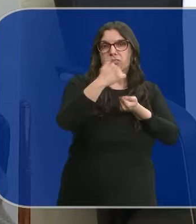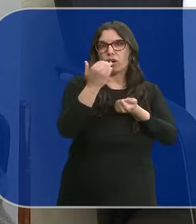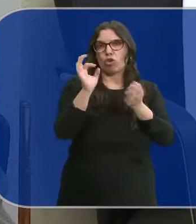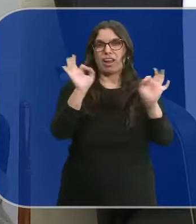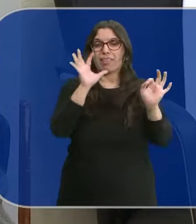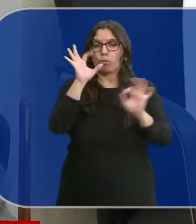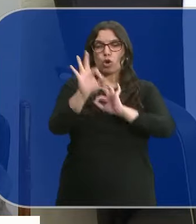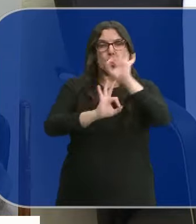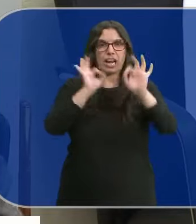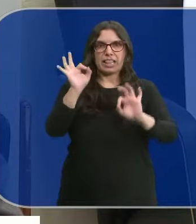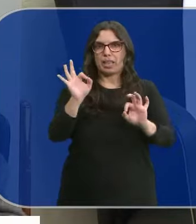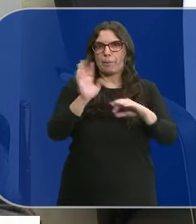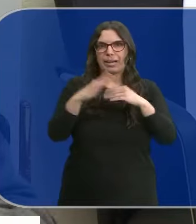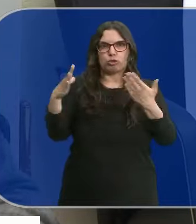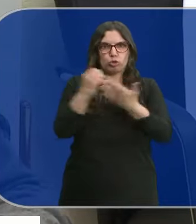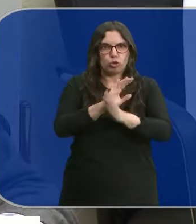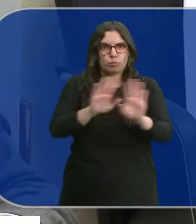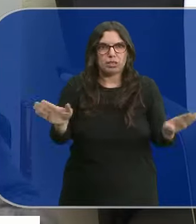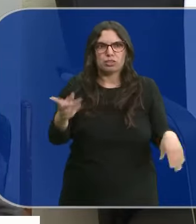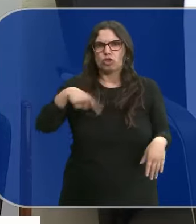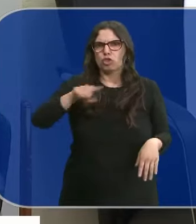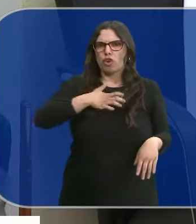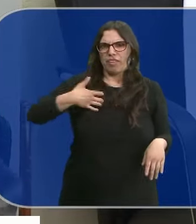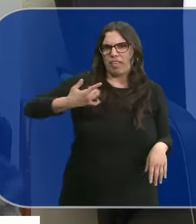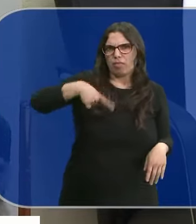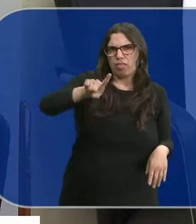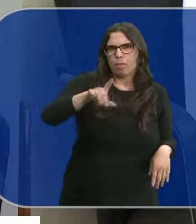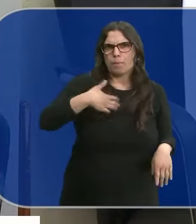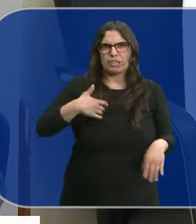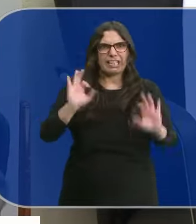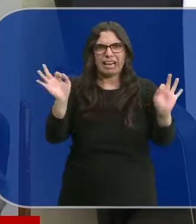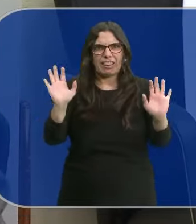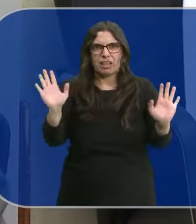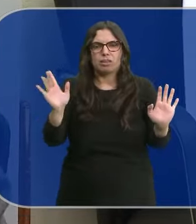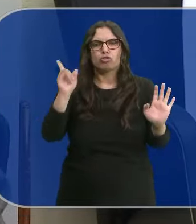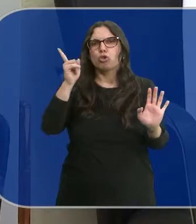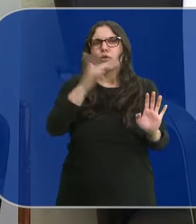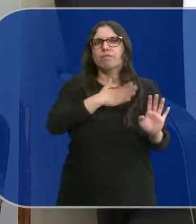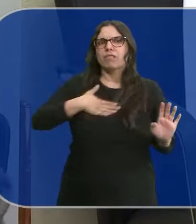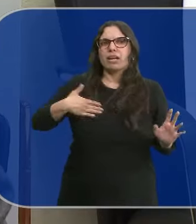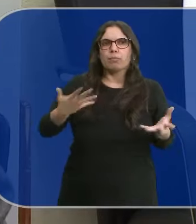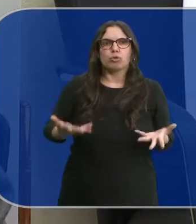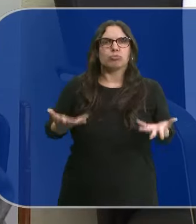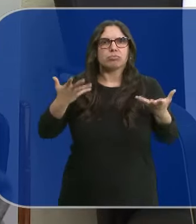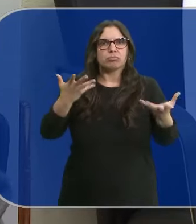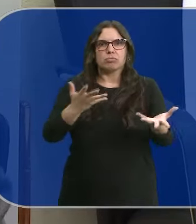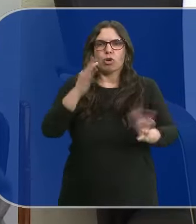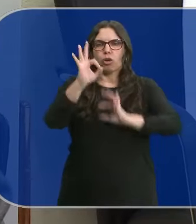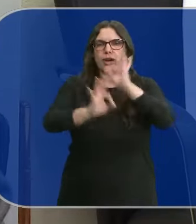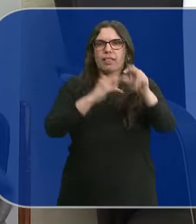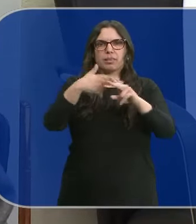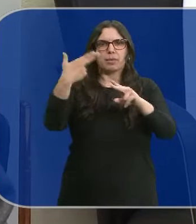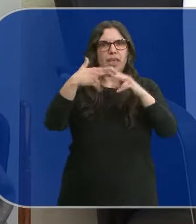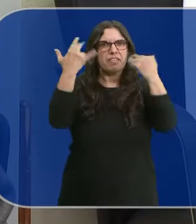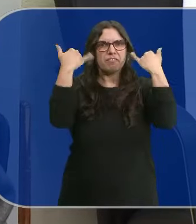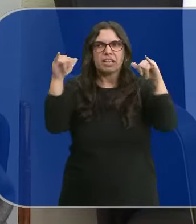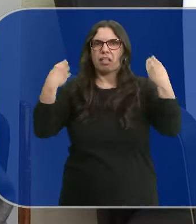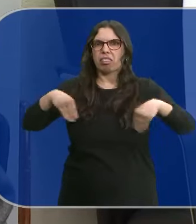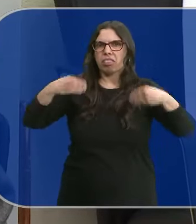No hay ninguna intención de ofender ni de molestar a nadie, sino que lo único que se pretende es realizar una serie de actividades festivas,